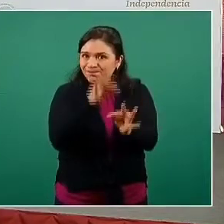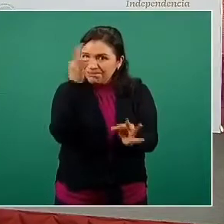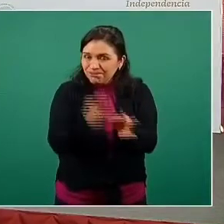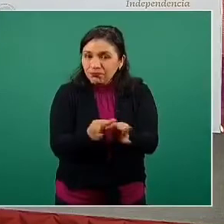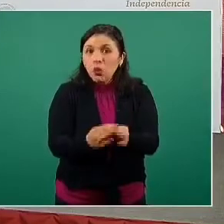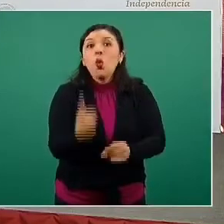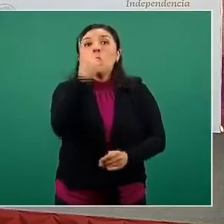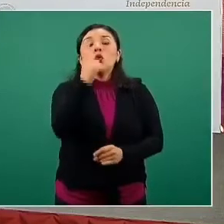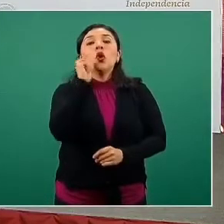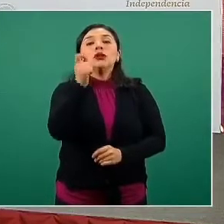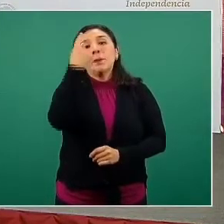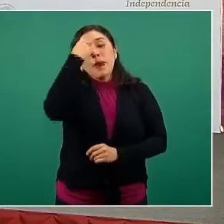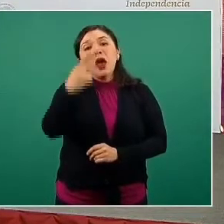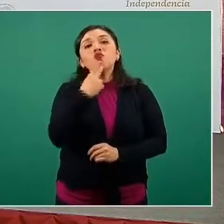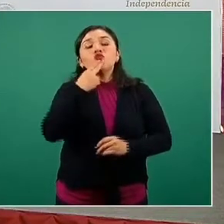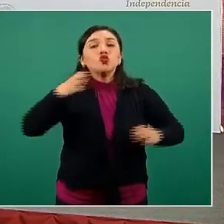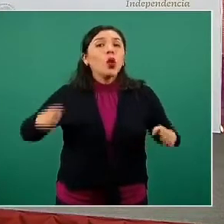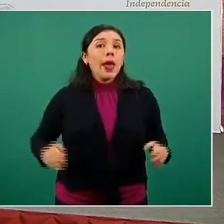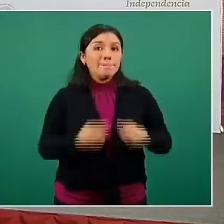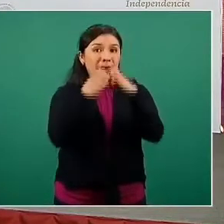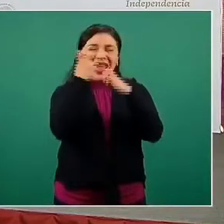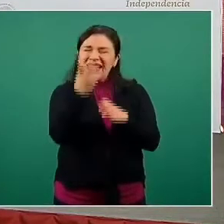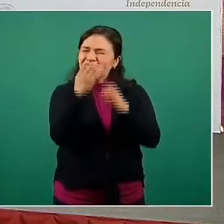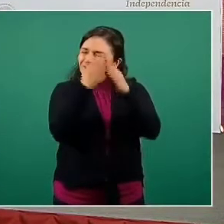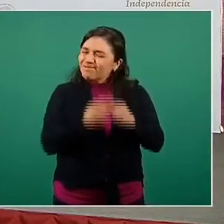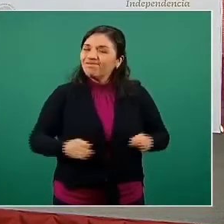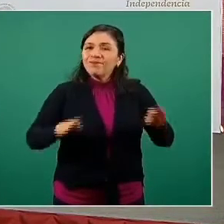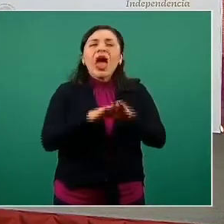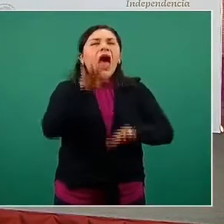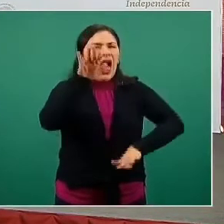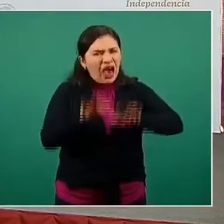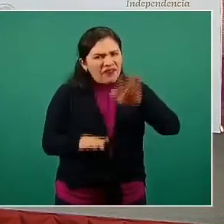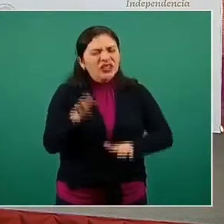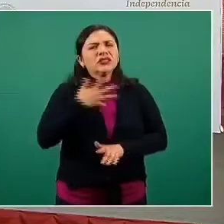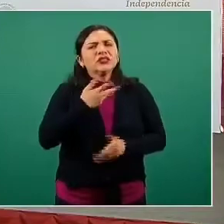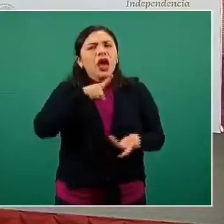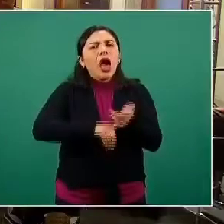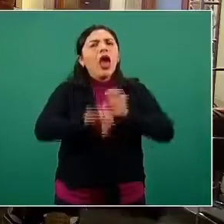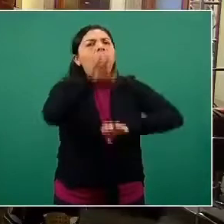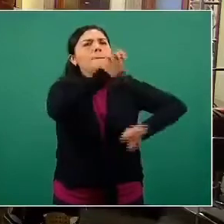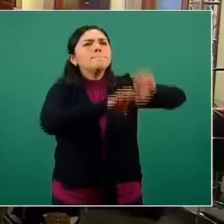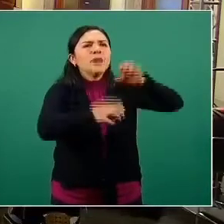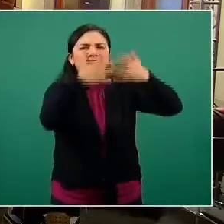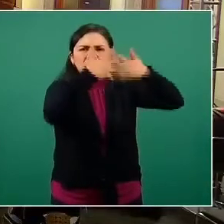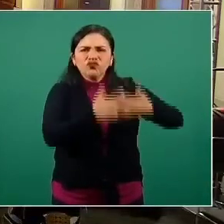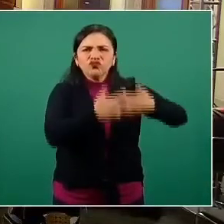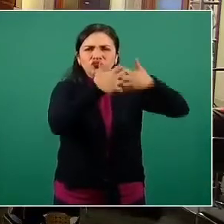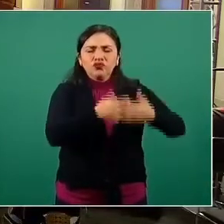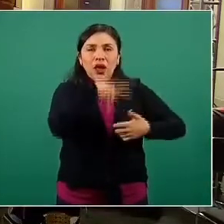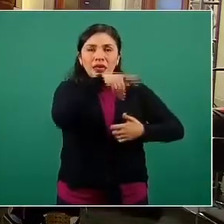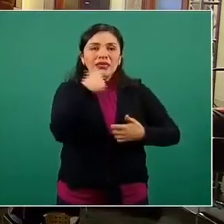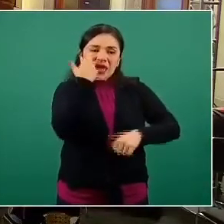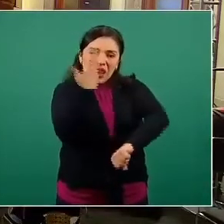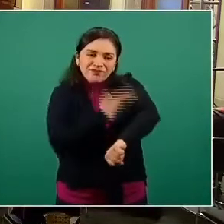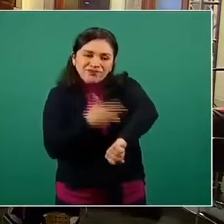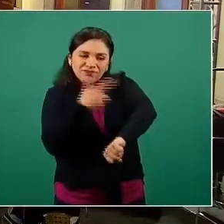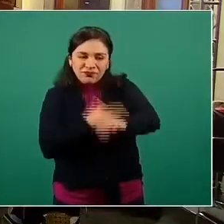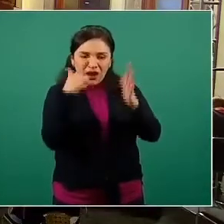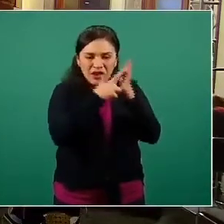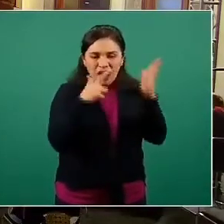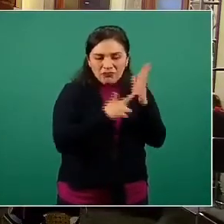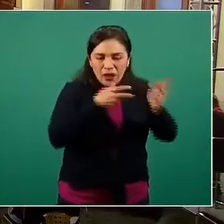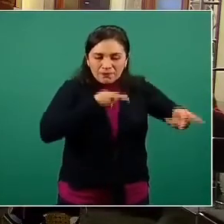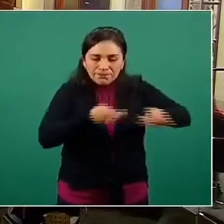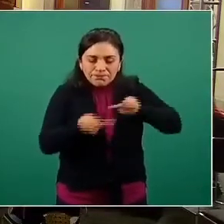uso de emergencias. Este es fundamental. En algunos casos se trata de empresas que en su plan de regulación